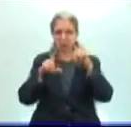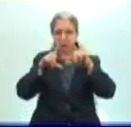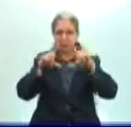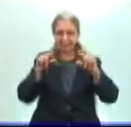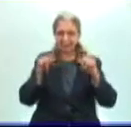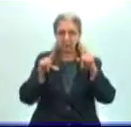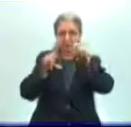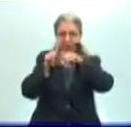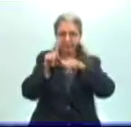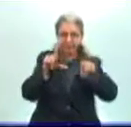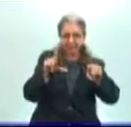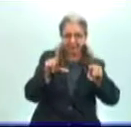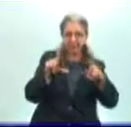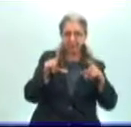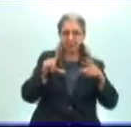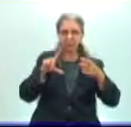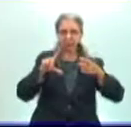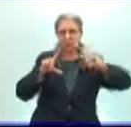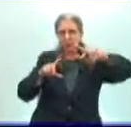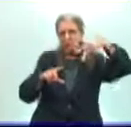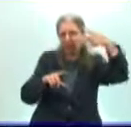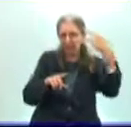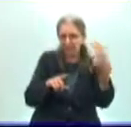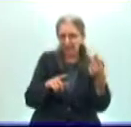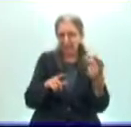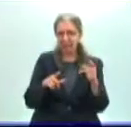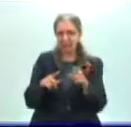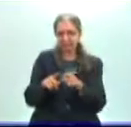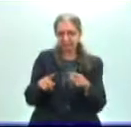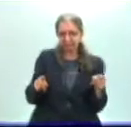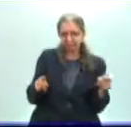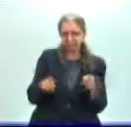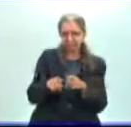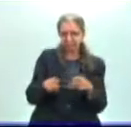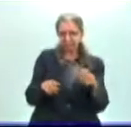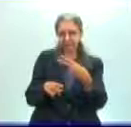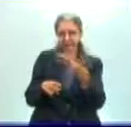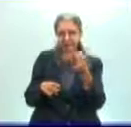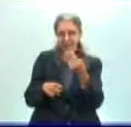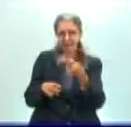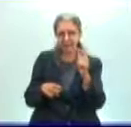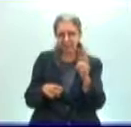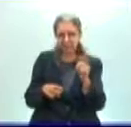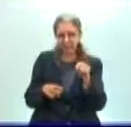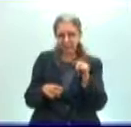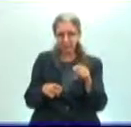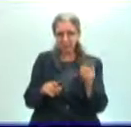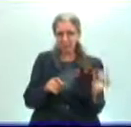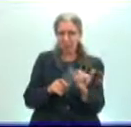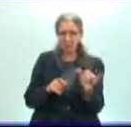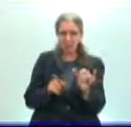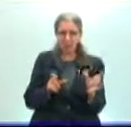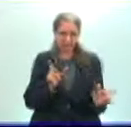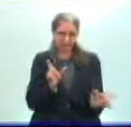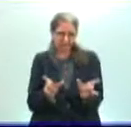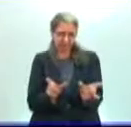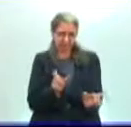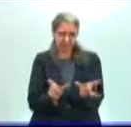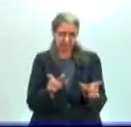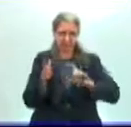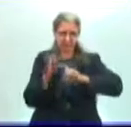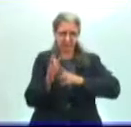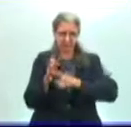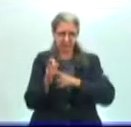de la altura relativa a la hipotenusa es igual al producto de las longitudes de los segmentos que la altura